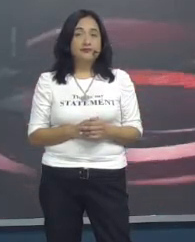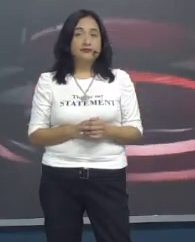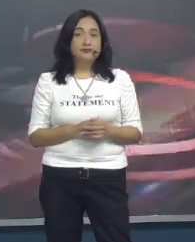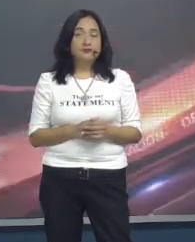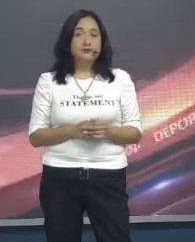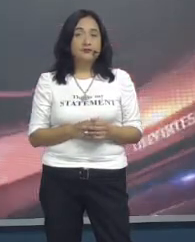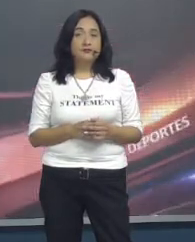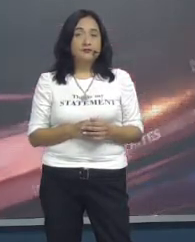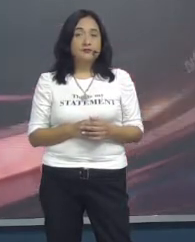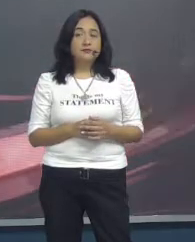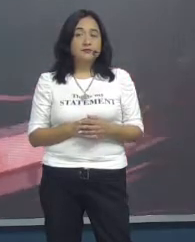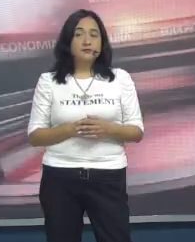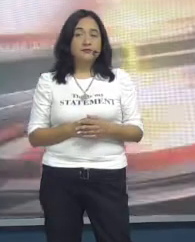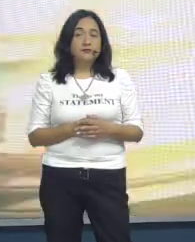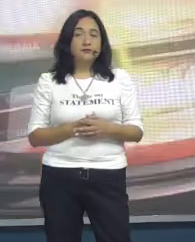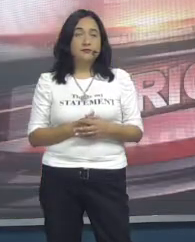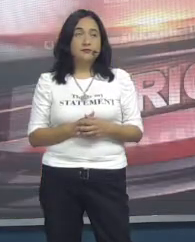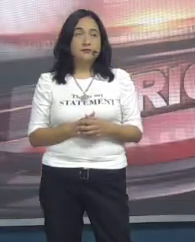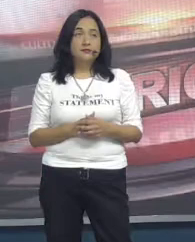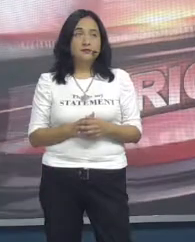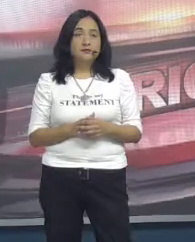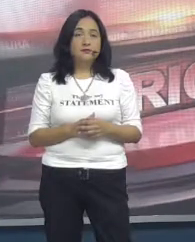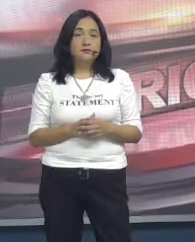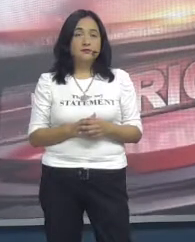otro lado, tener de alguna manera